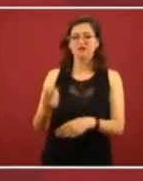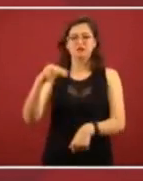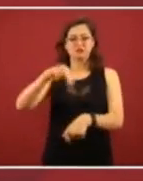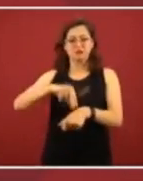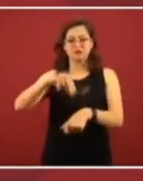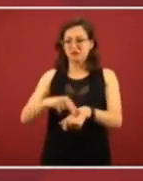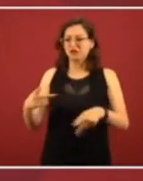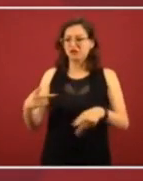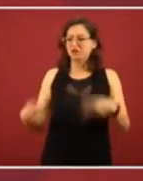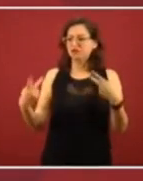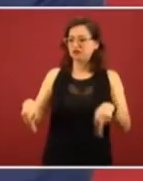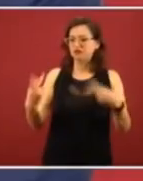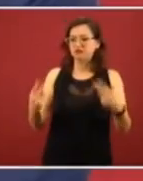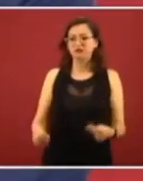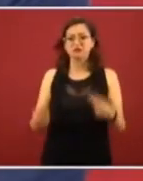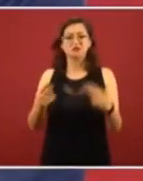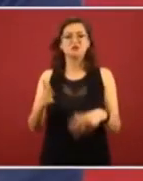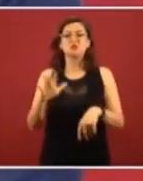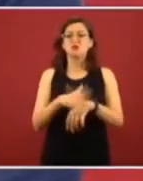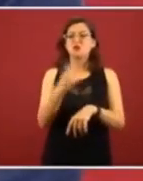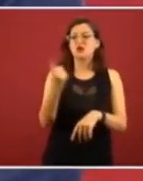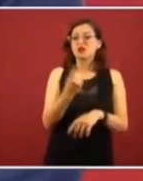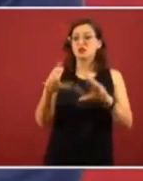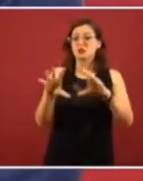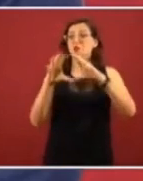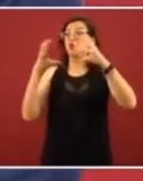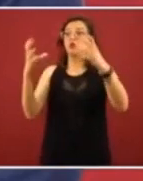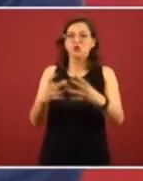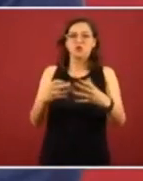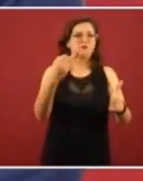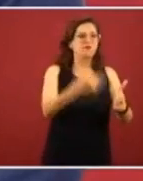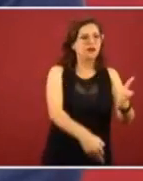porque hay escasez y al mismo tiempo